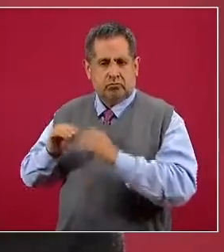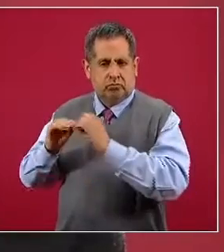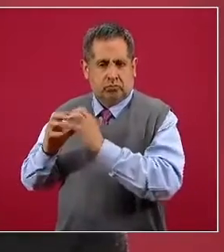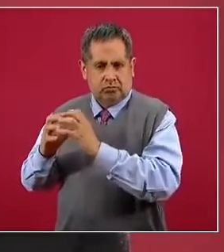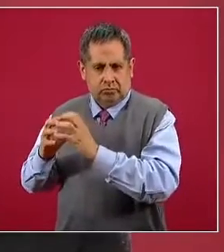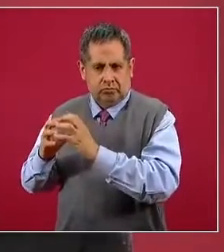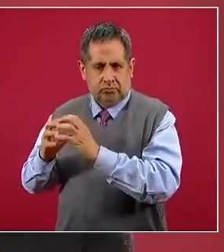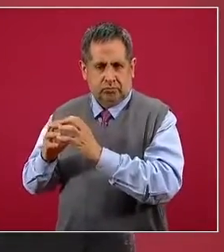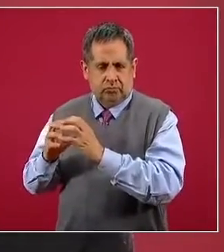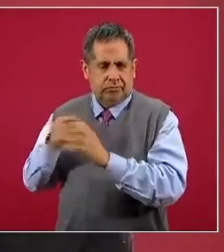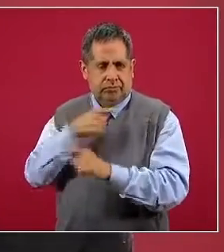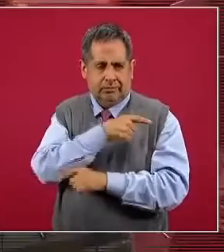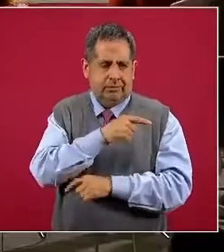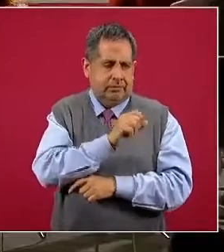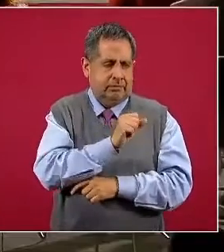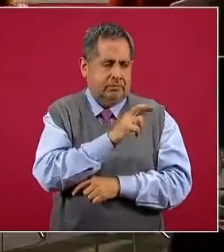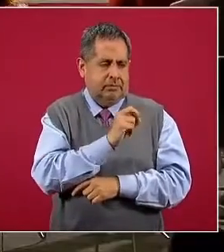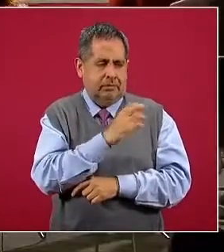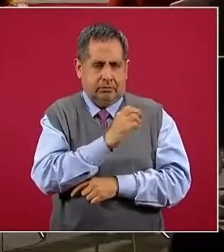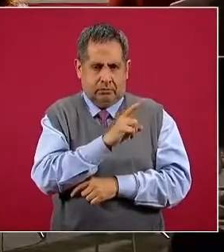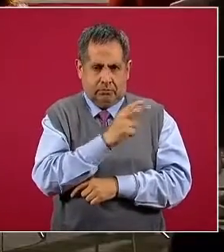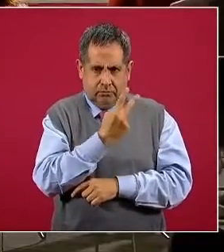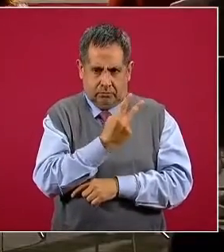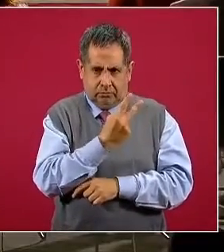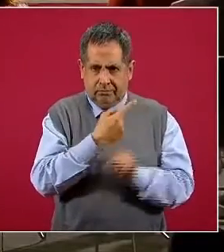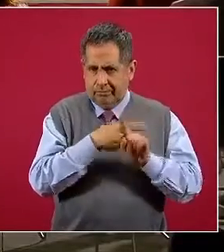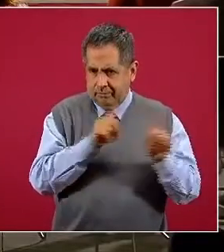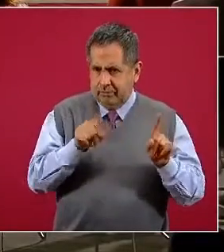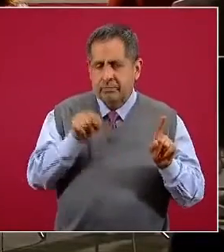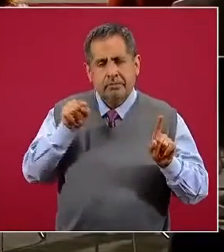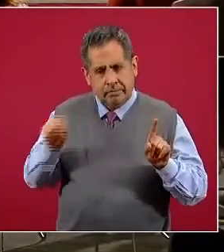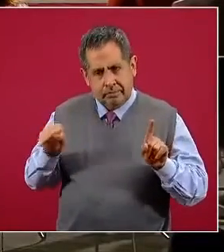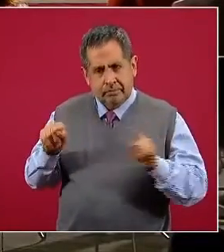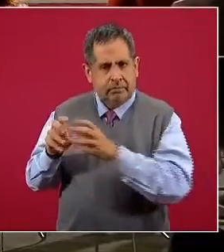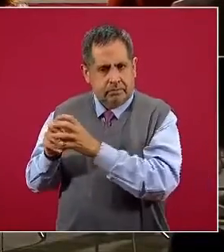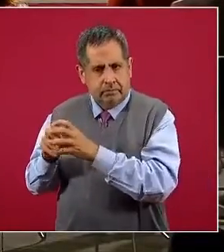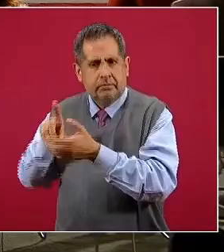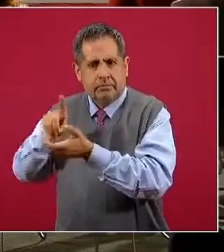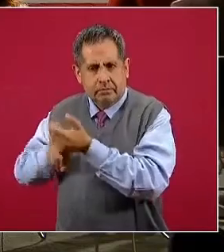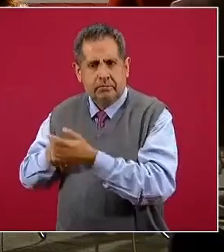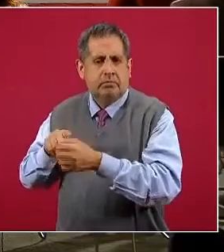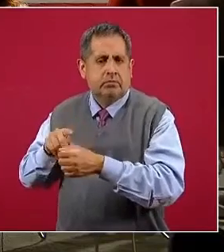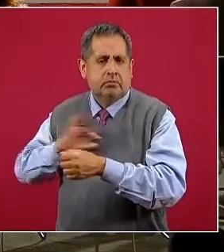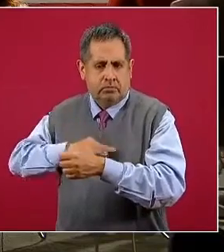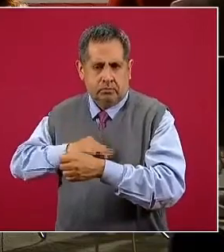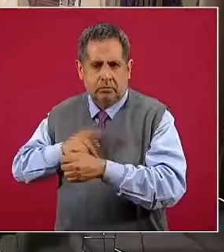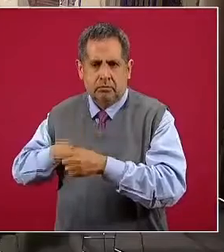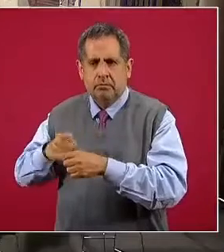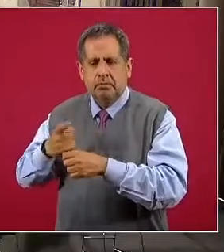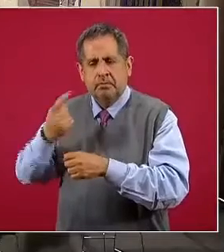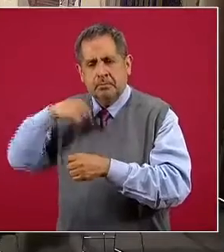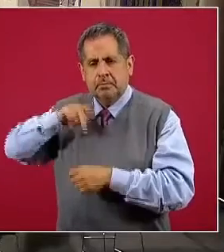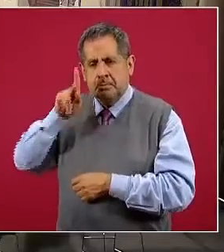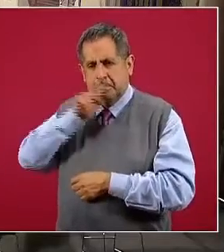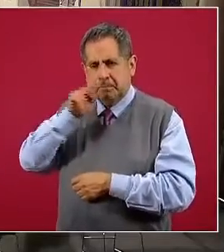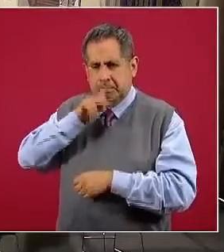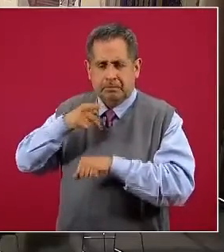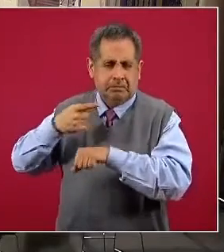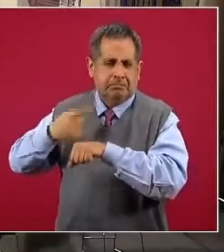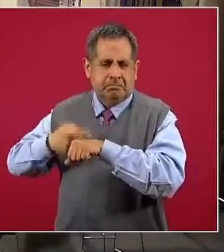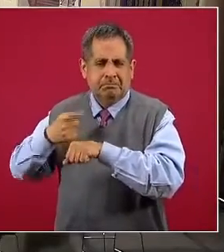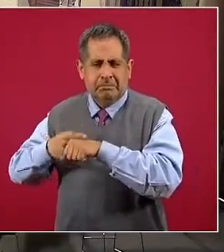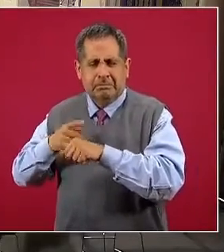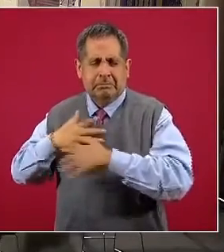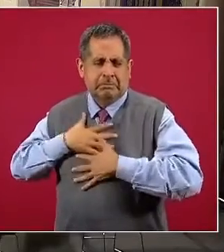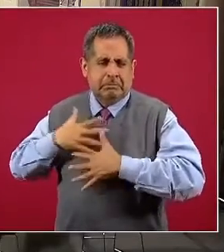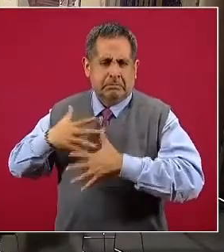SARS-CoV-2, que causan enfermedades respiratorias, infecciones respiratorias. Son unos virus sumamente comunes,